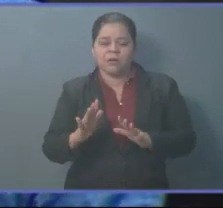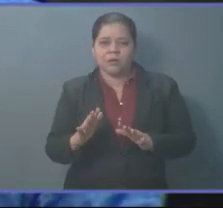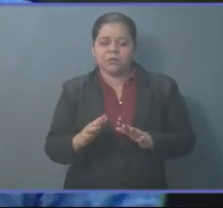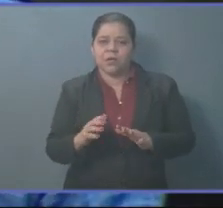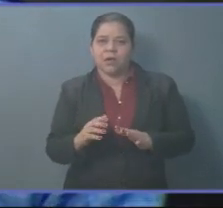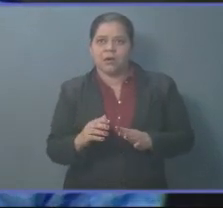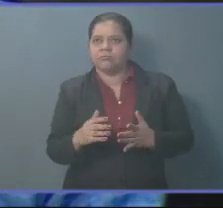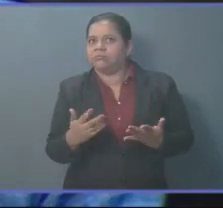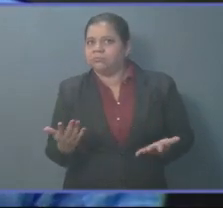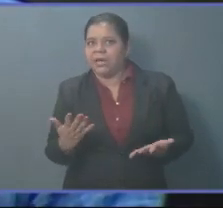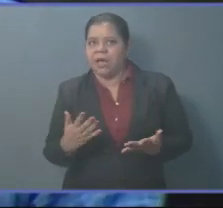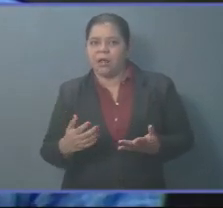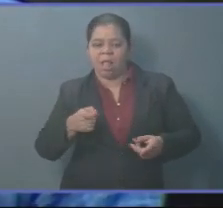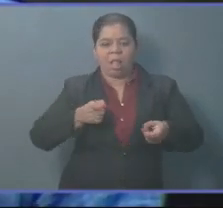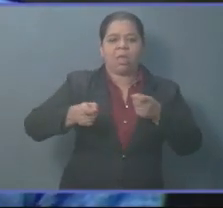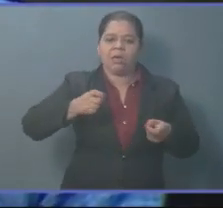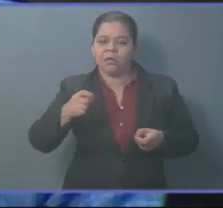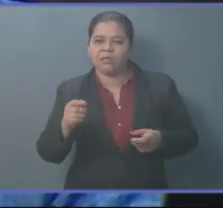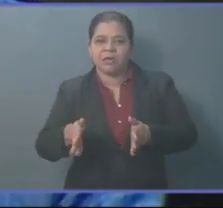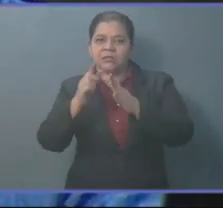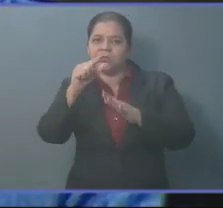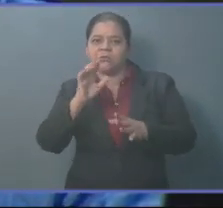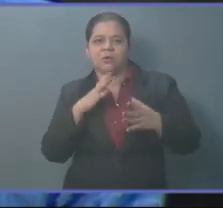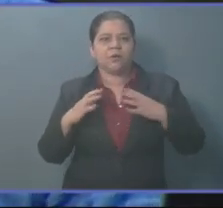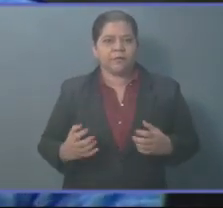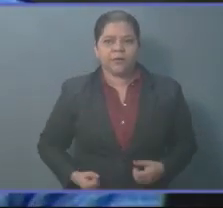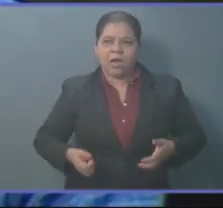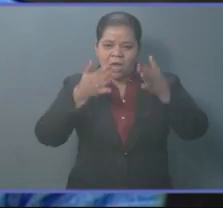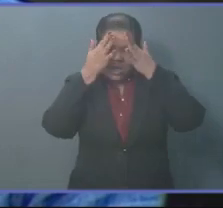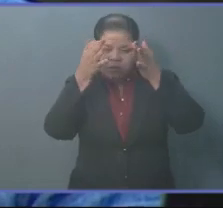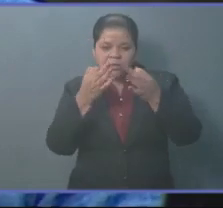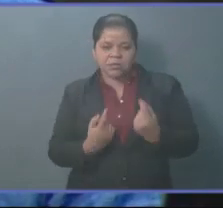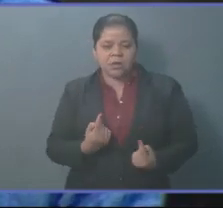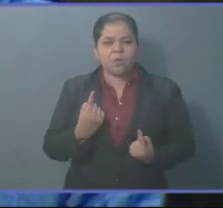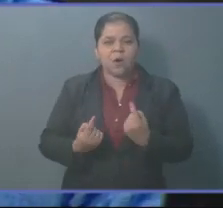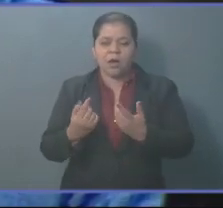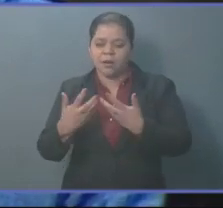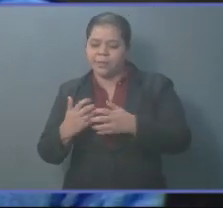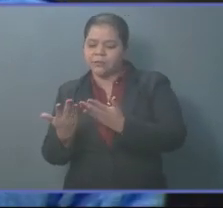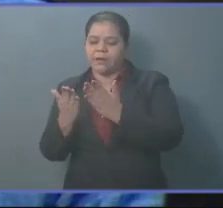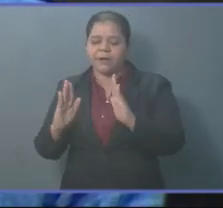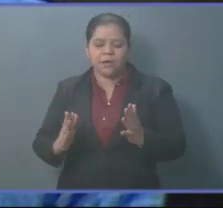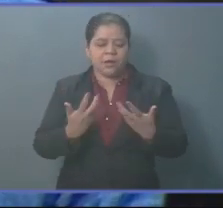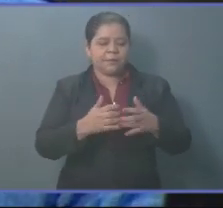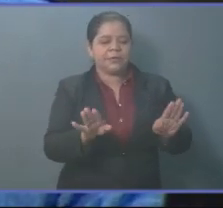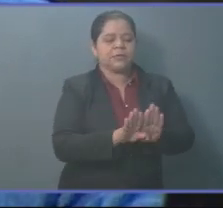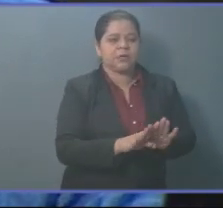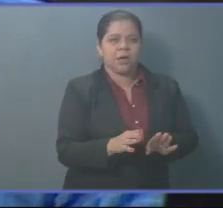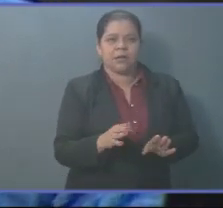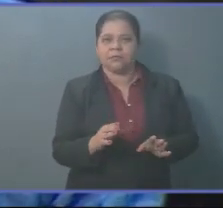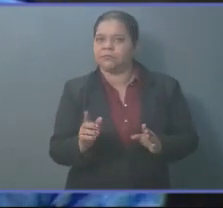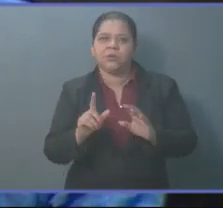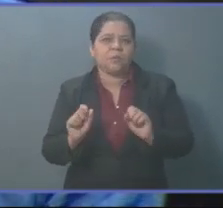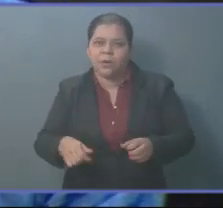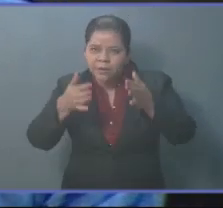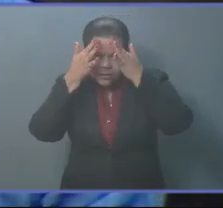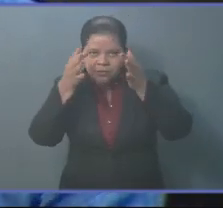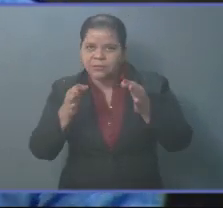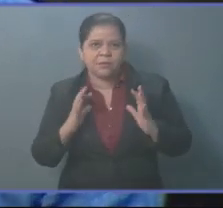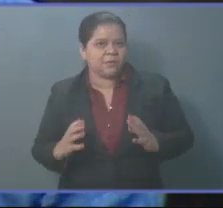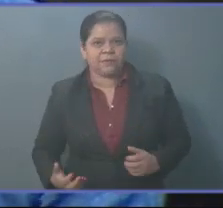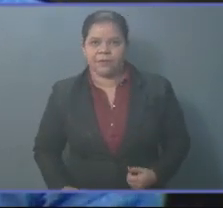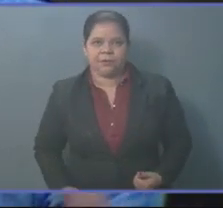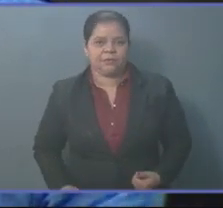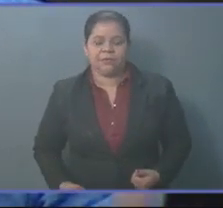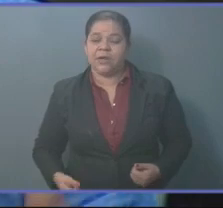de ningún órgano de Estado para poder decidir qué empresas abrir, qué empresas cerrar. Y es ahí donde